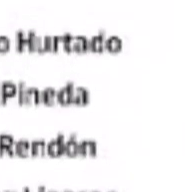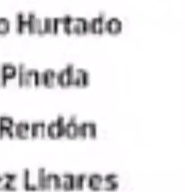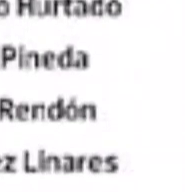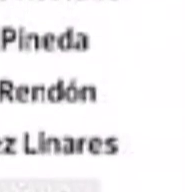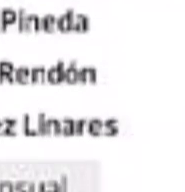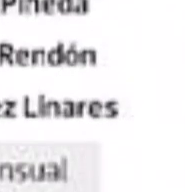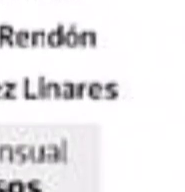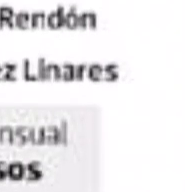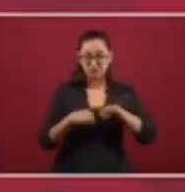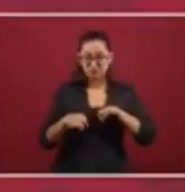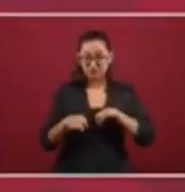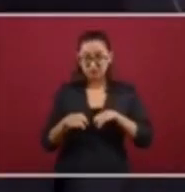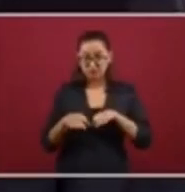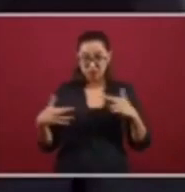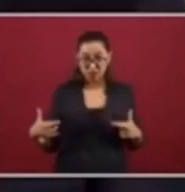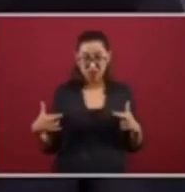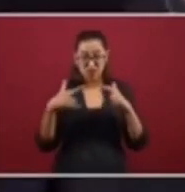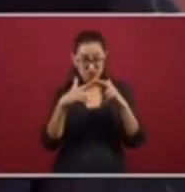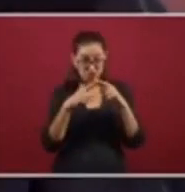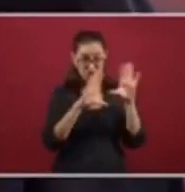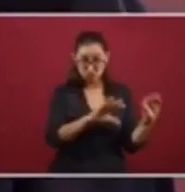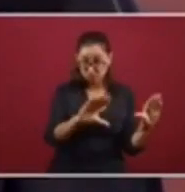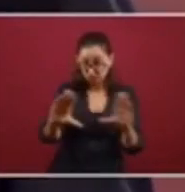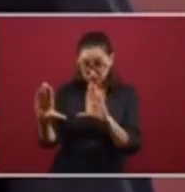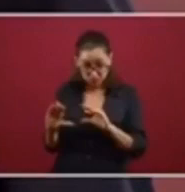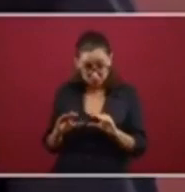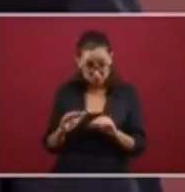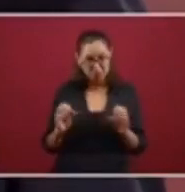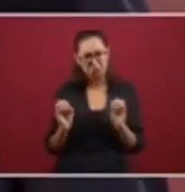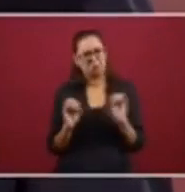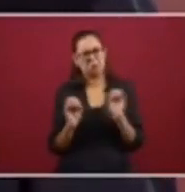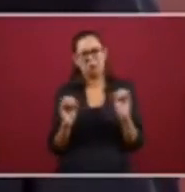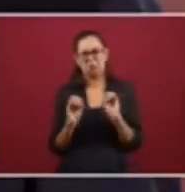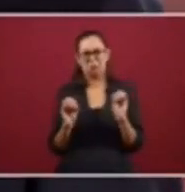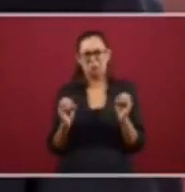tenga que ver con lo religioso, pues no tiene por qué afectar al Estado laico.